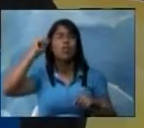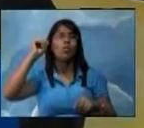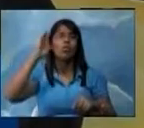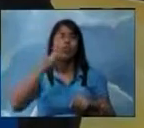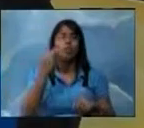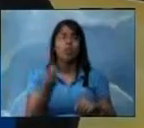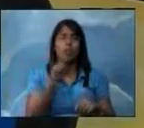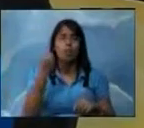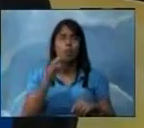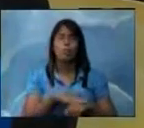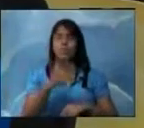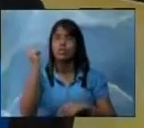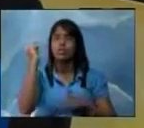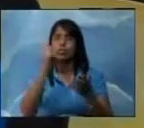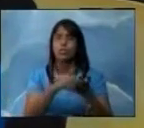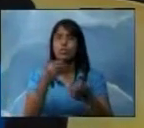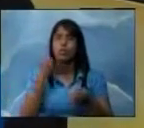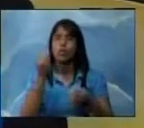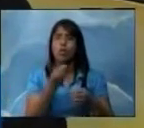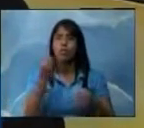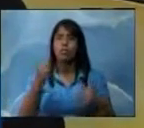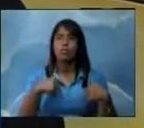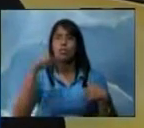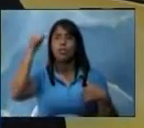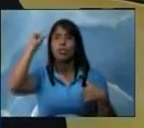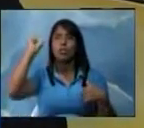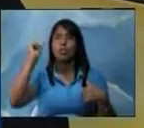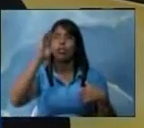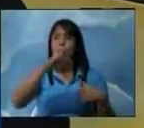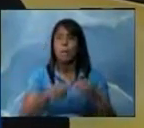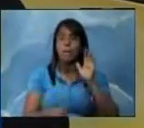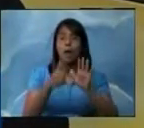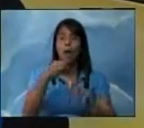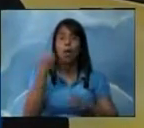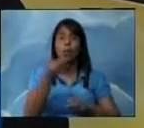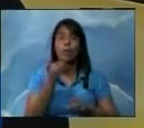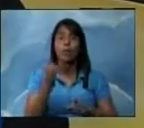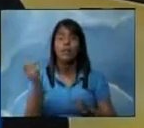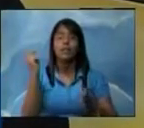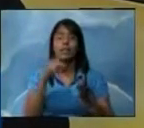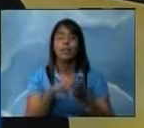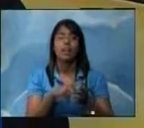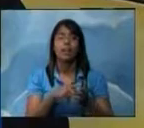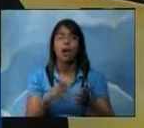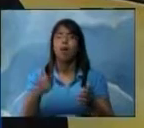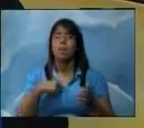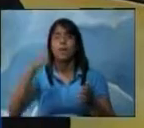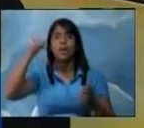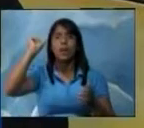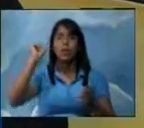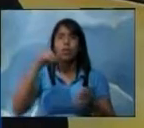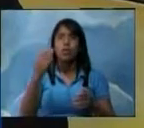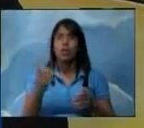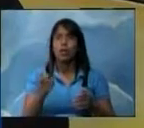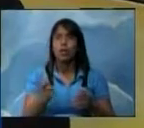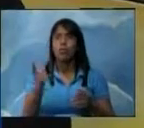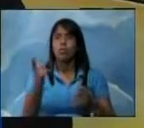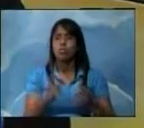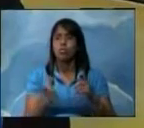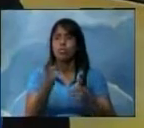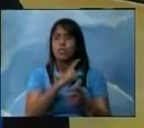Sí, porque yo también fui joven. Ok. Yo recuerdo cuando estábamos jóvenes y llegaban, me recuerdo que en los